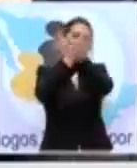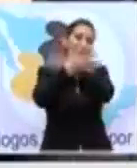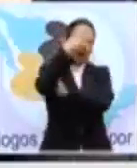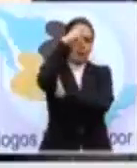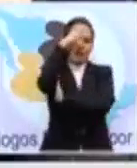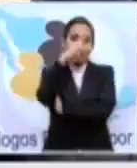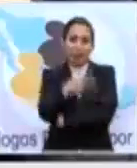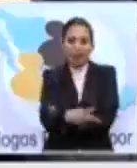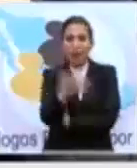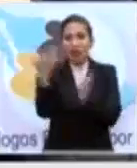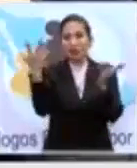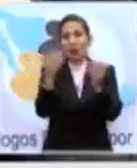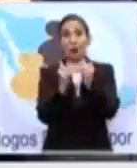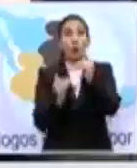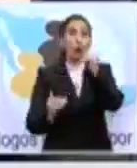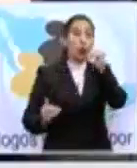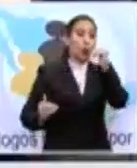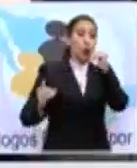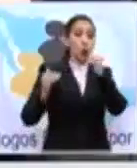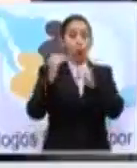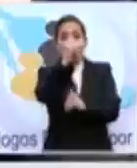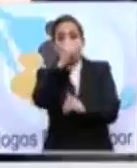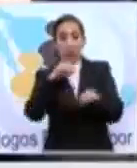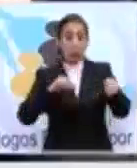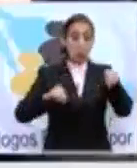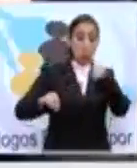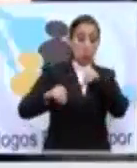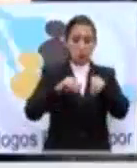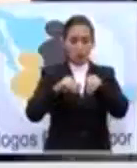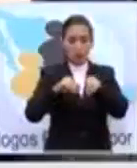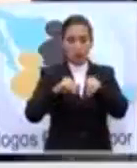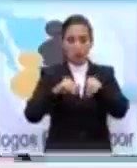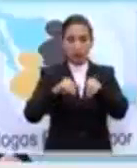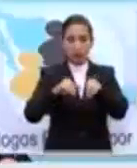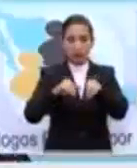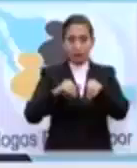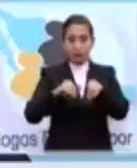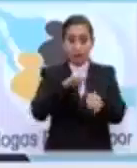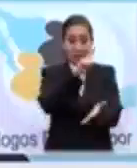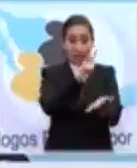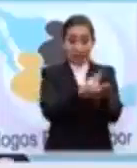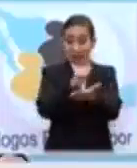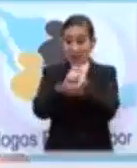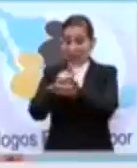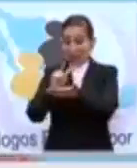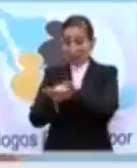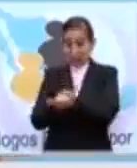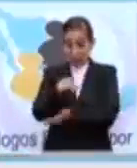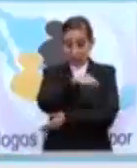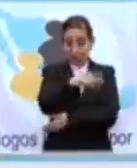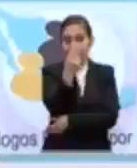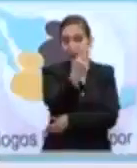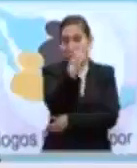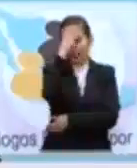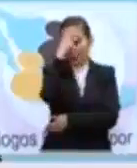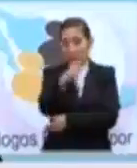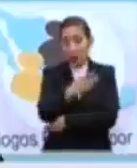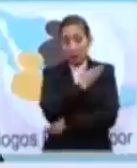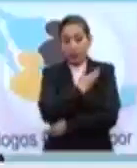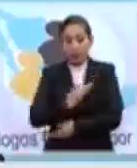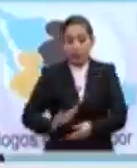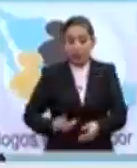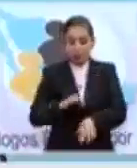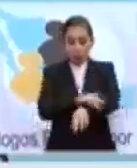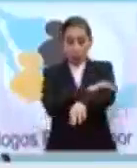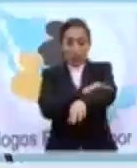país, haciéndolo crecer y moviéndolo, con las reformas que el país necesita, Peña Nieto y la